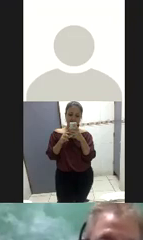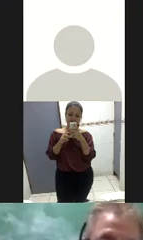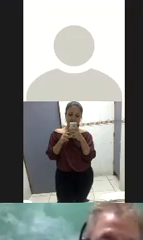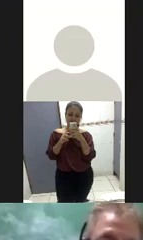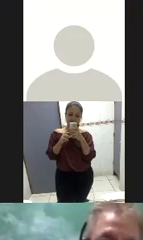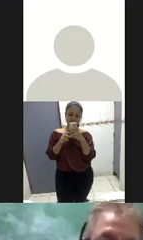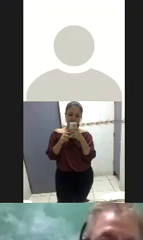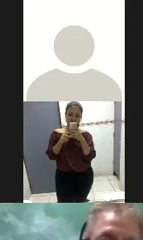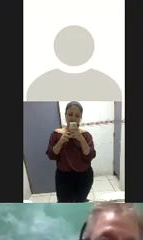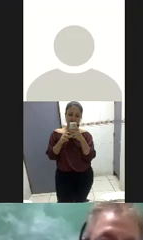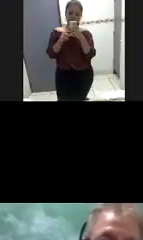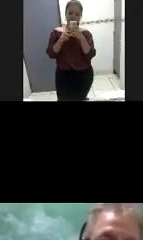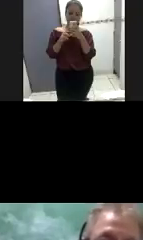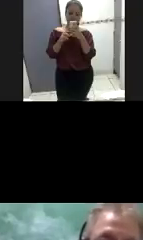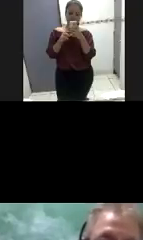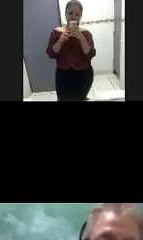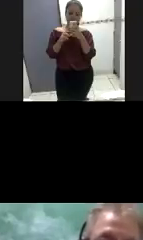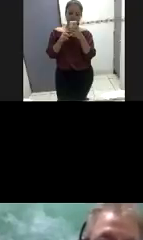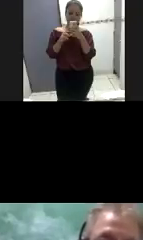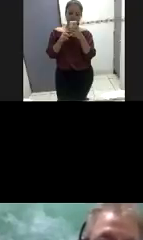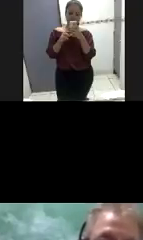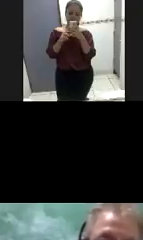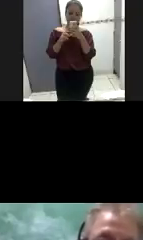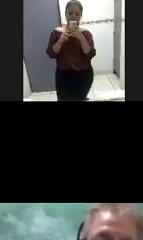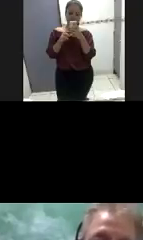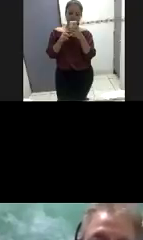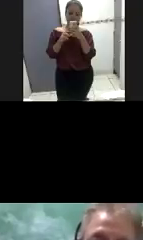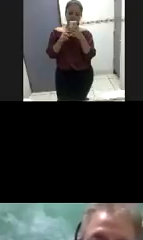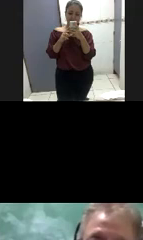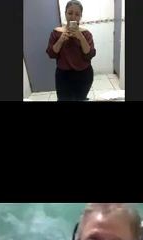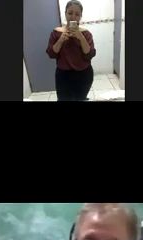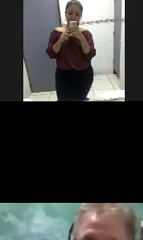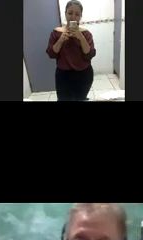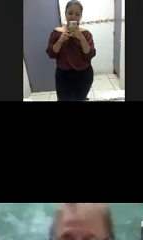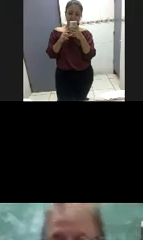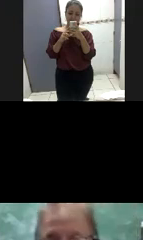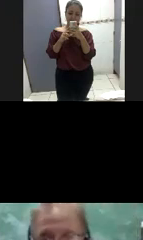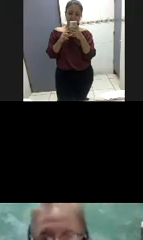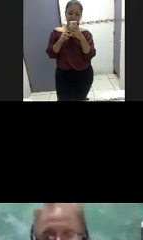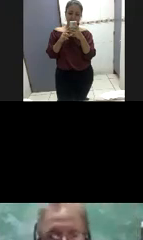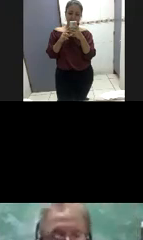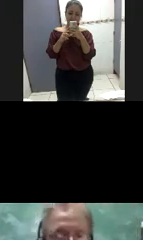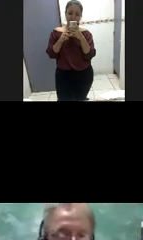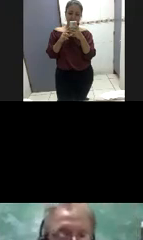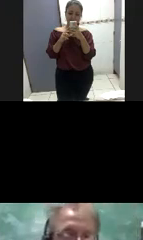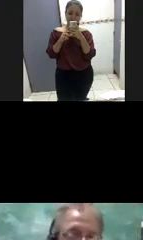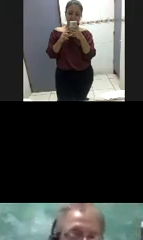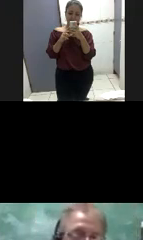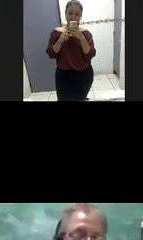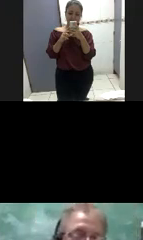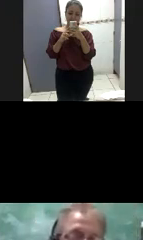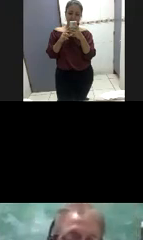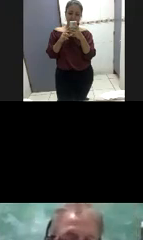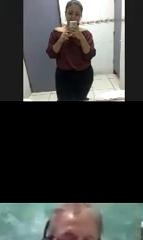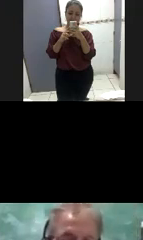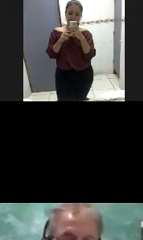o sea, se las puse aquí por escrito. Yo ya les había dicho que les iba a, todo lo que estuviera